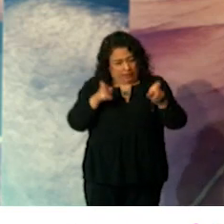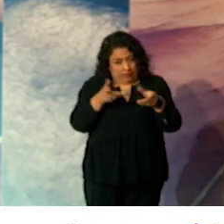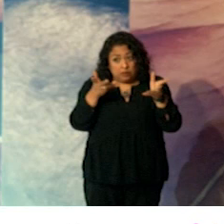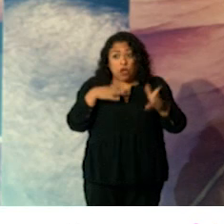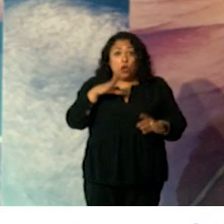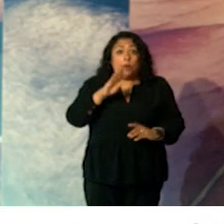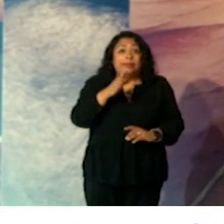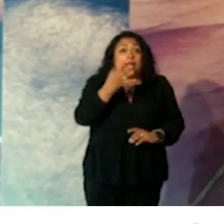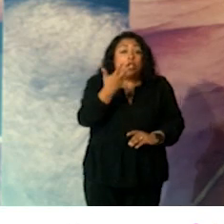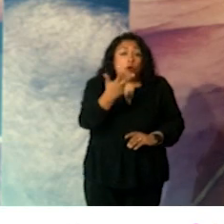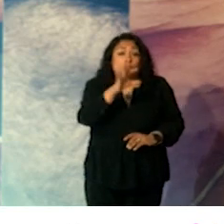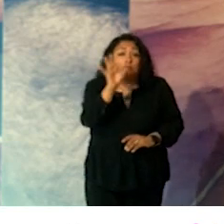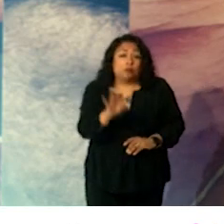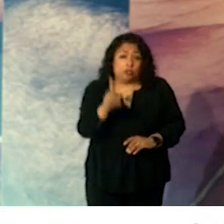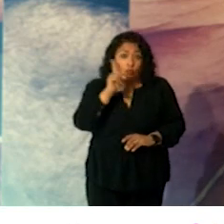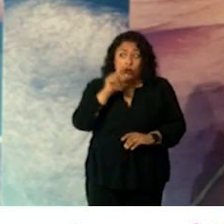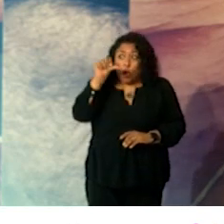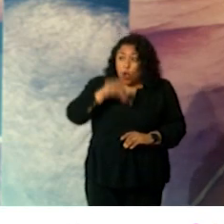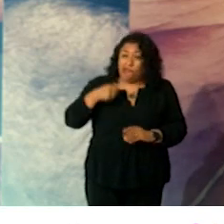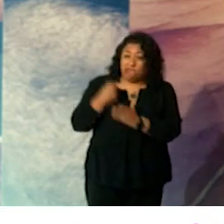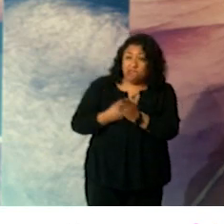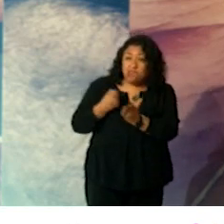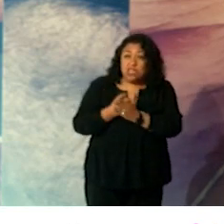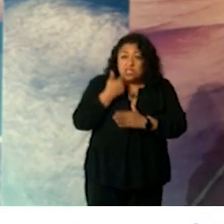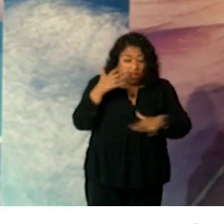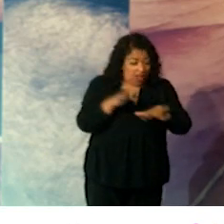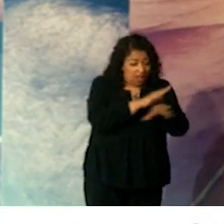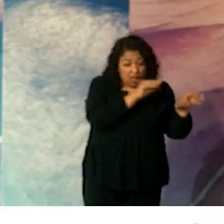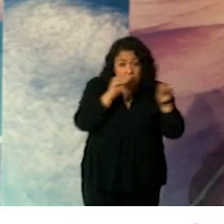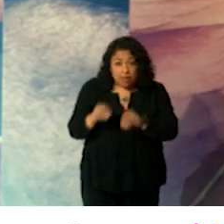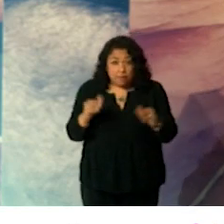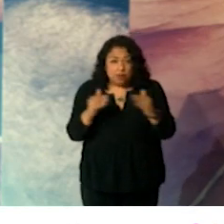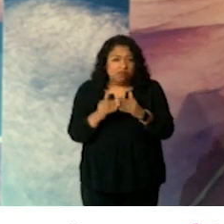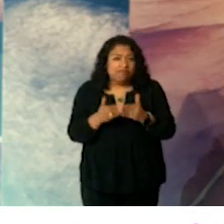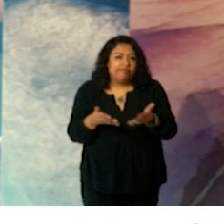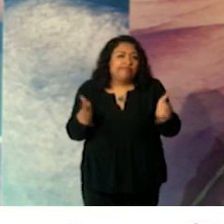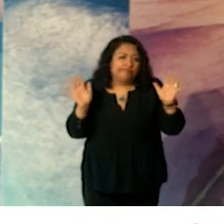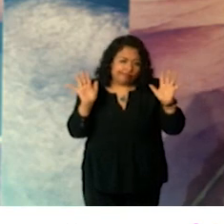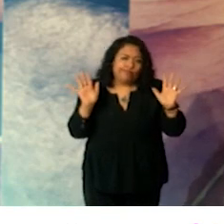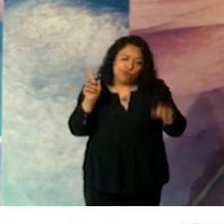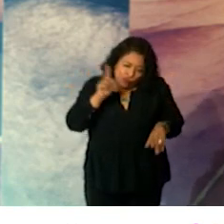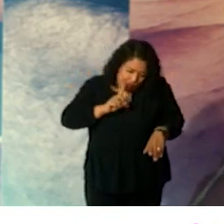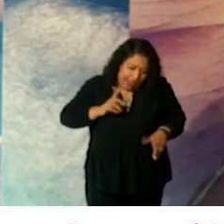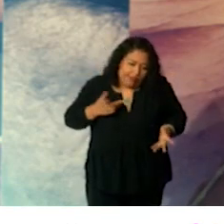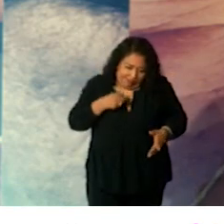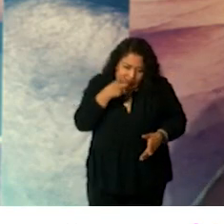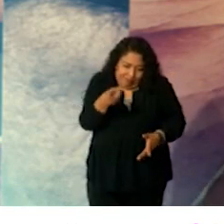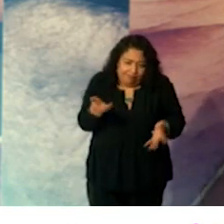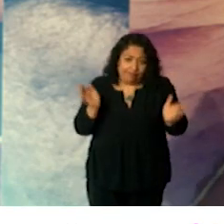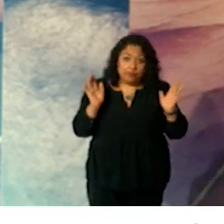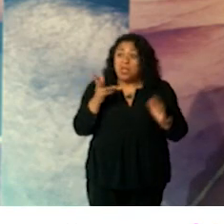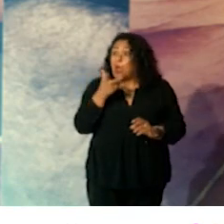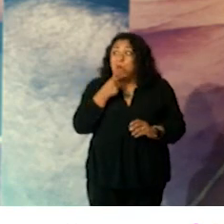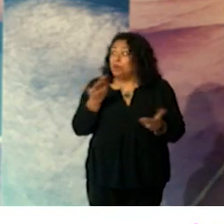el 98% de las mujeres que hoy luchan por su reubicación, pues ya dije, son mujeres.